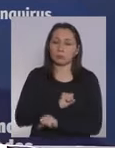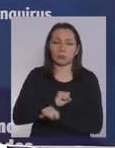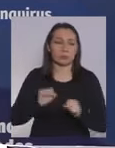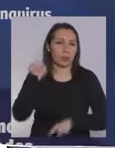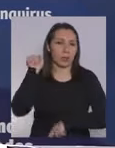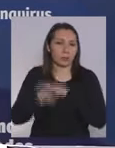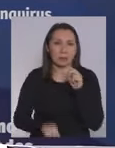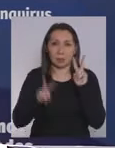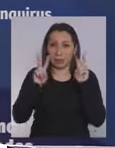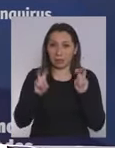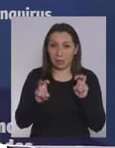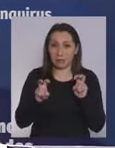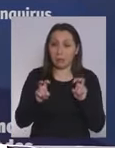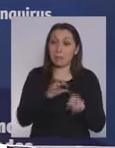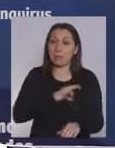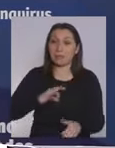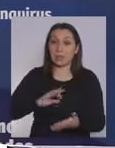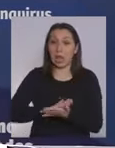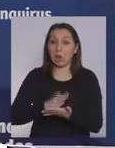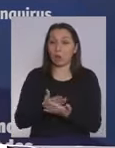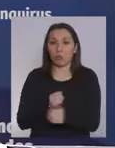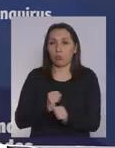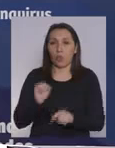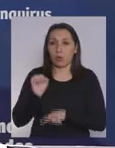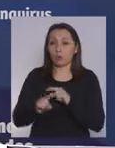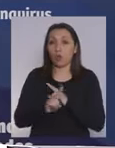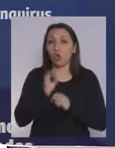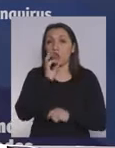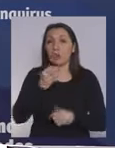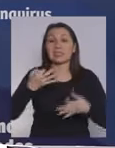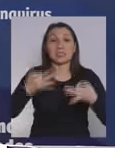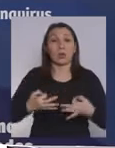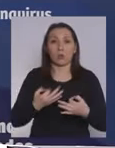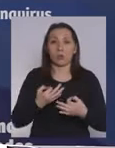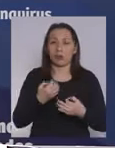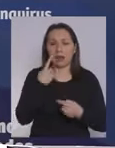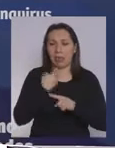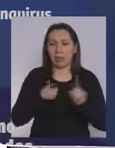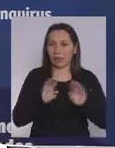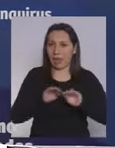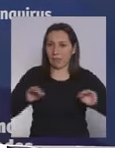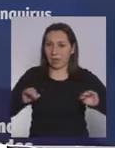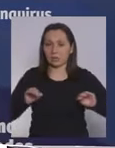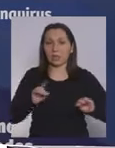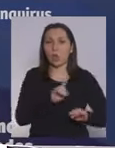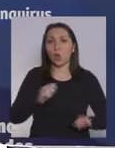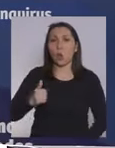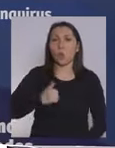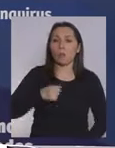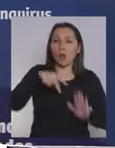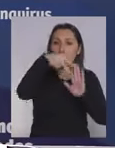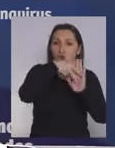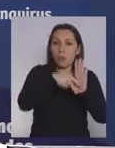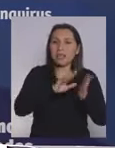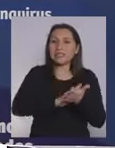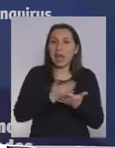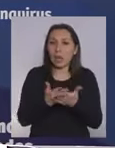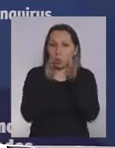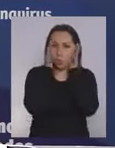desde el punto de vista del ministerio de salud no estoy hablando de seguridad que no me compete que no se cumplan las normas sanitarias